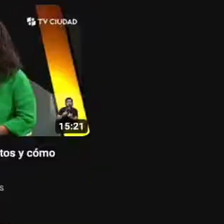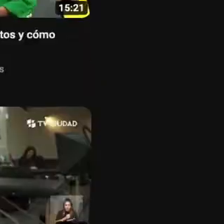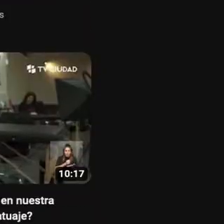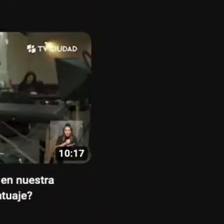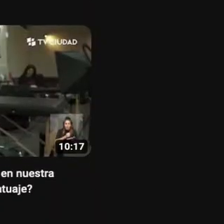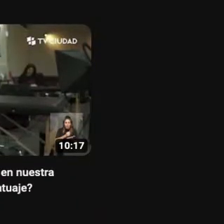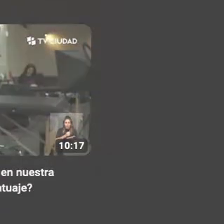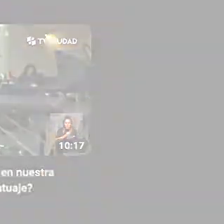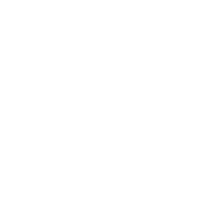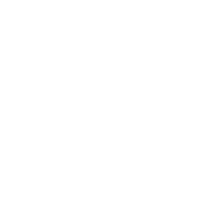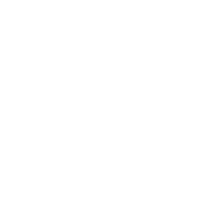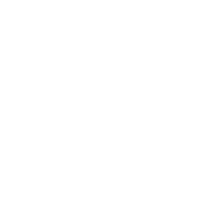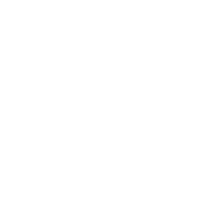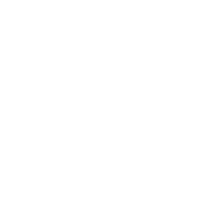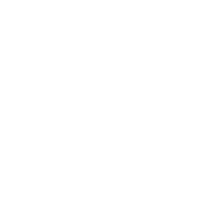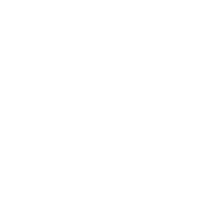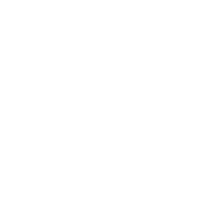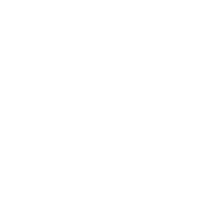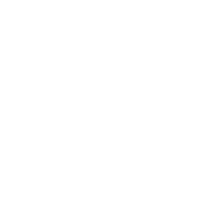Ciencia.